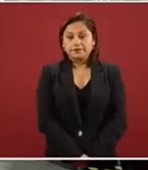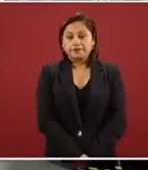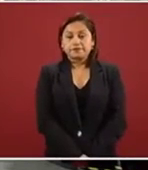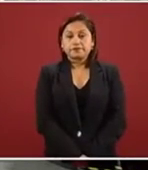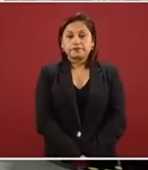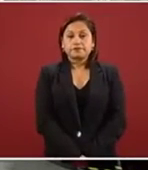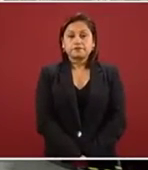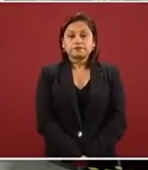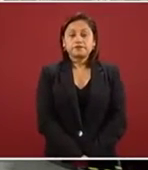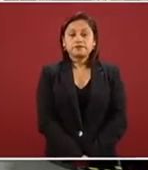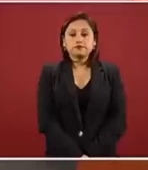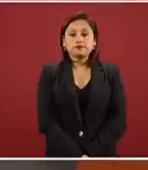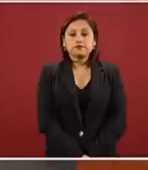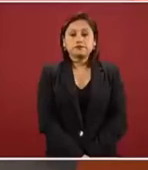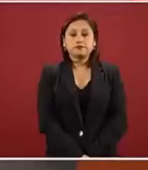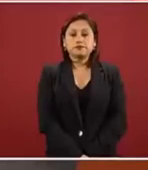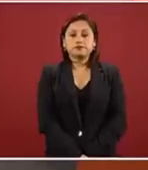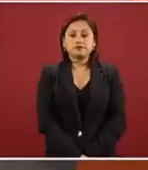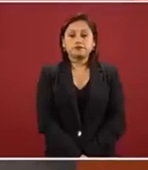Casi todos.